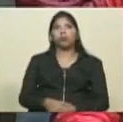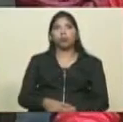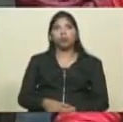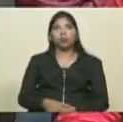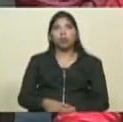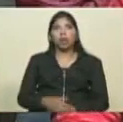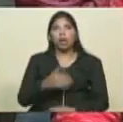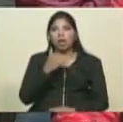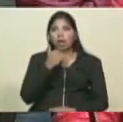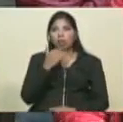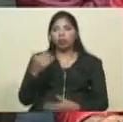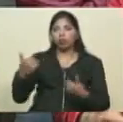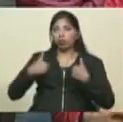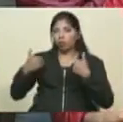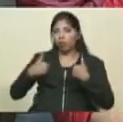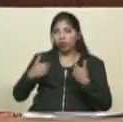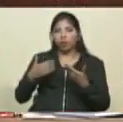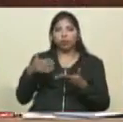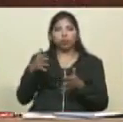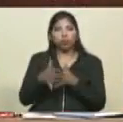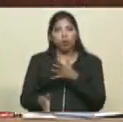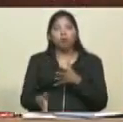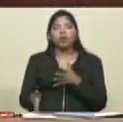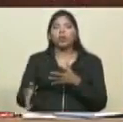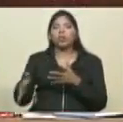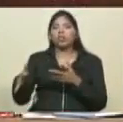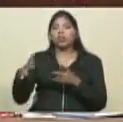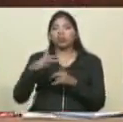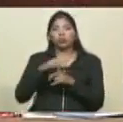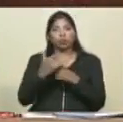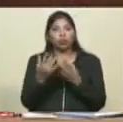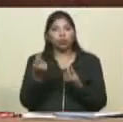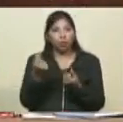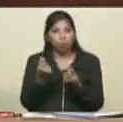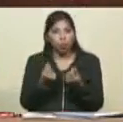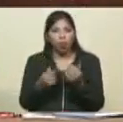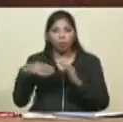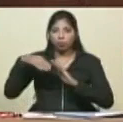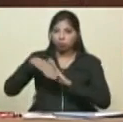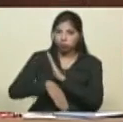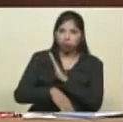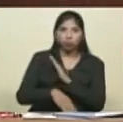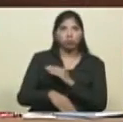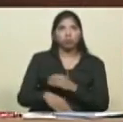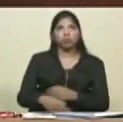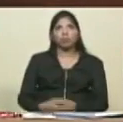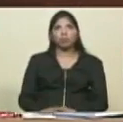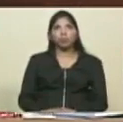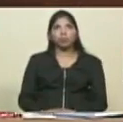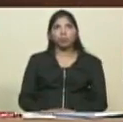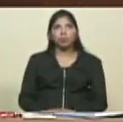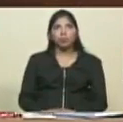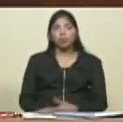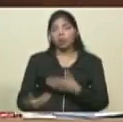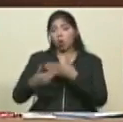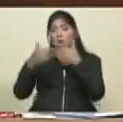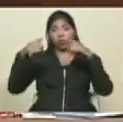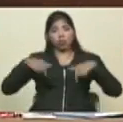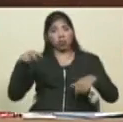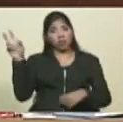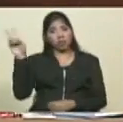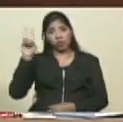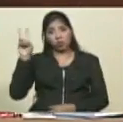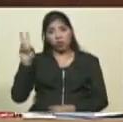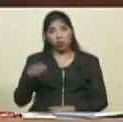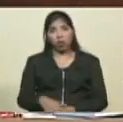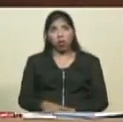sistema socioeconómico, para pretender el bloqueo financiero contra nuestra patria, afectando, como lo